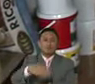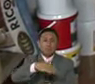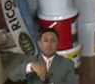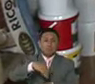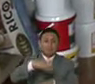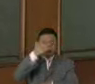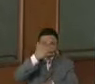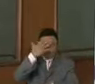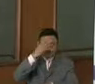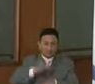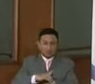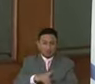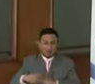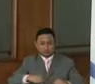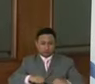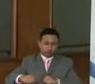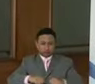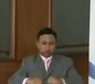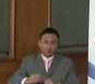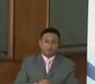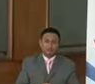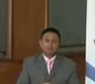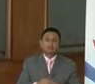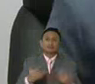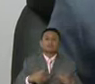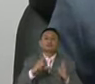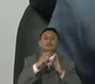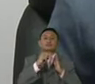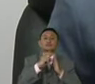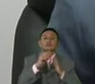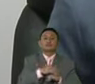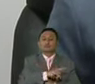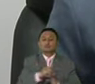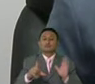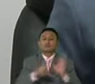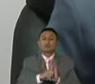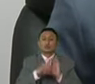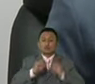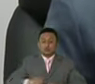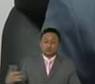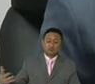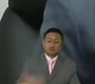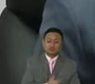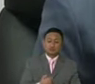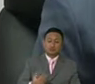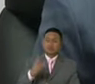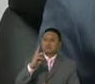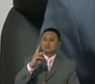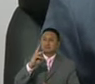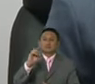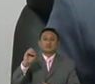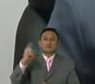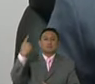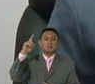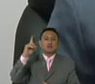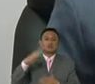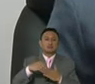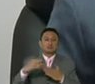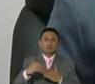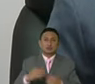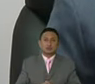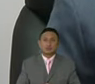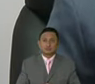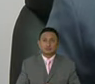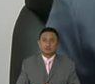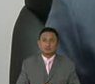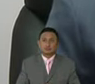por el terremoto. Según el Servicio de Rentas Internas, expresó que con esta ley se logró la recaudación de más de $600 millones. Como